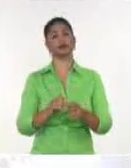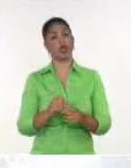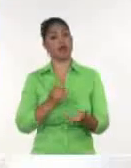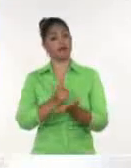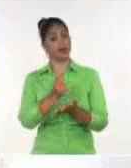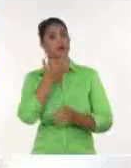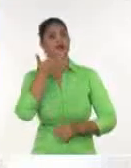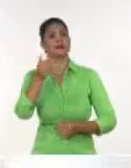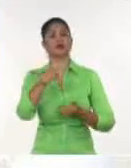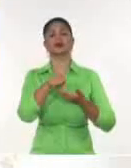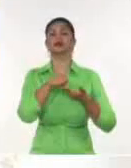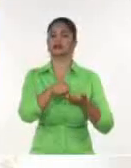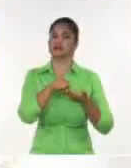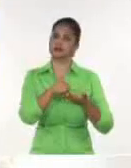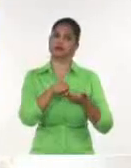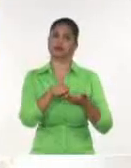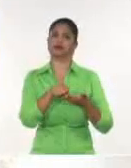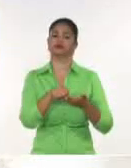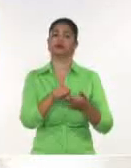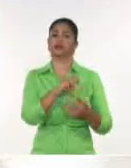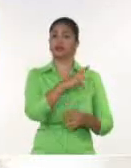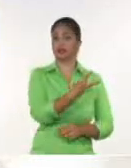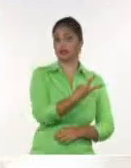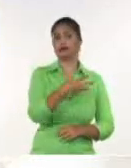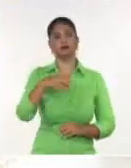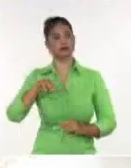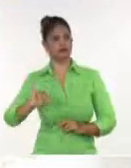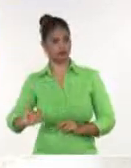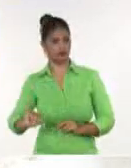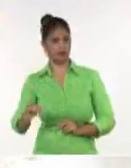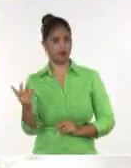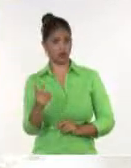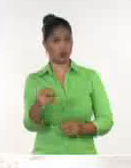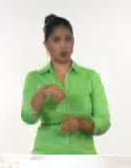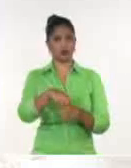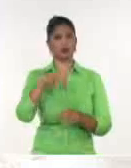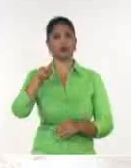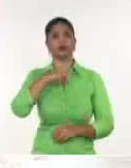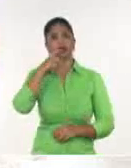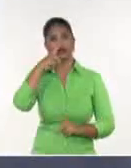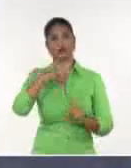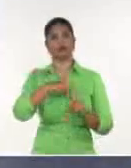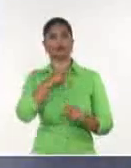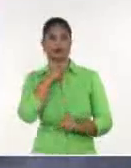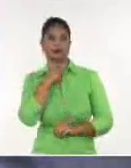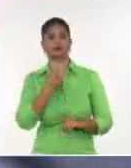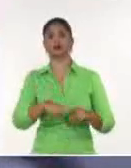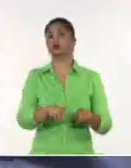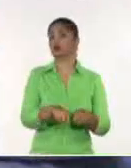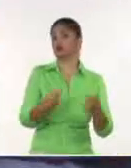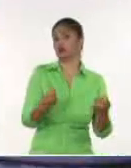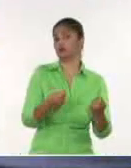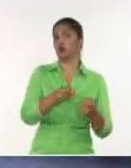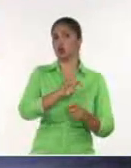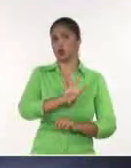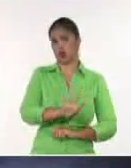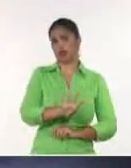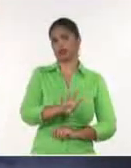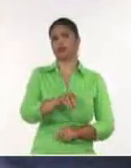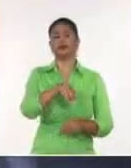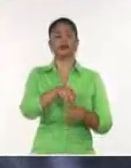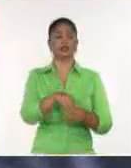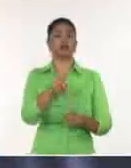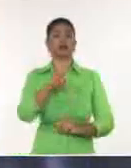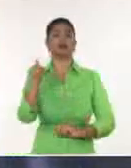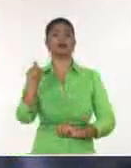estarían en servicio la unidad 3 y la unidad 6 la rnt tenemos fuera también la unidad cu latica los fuego que